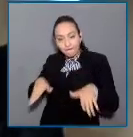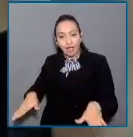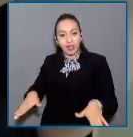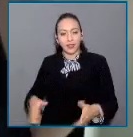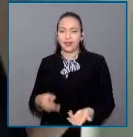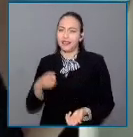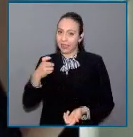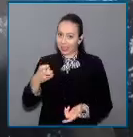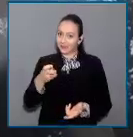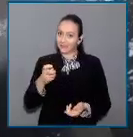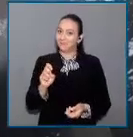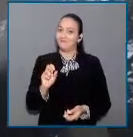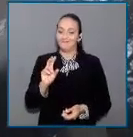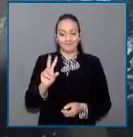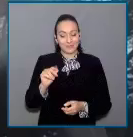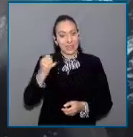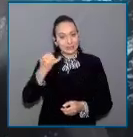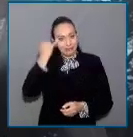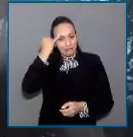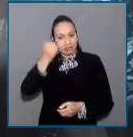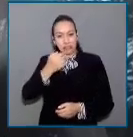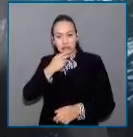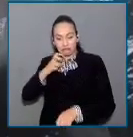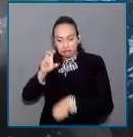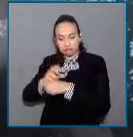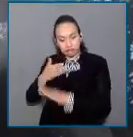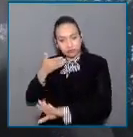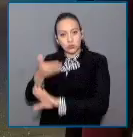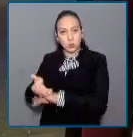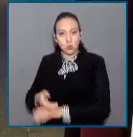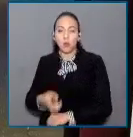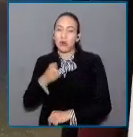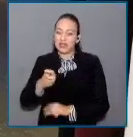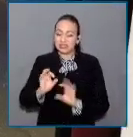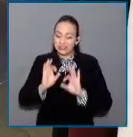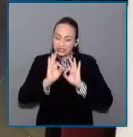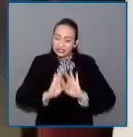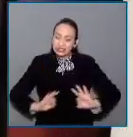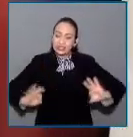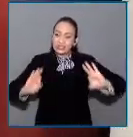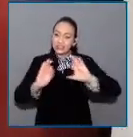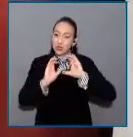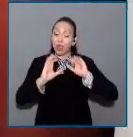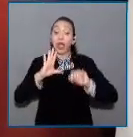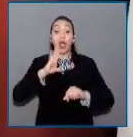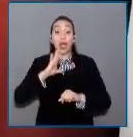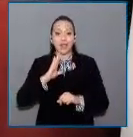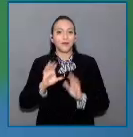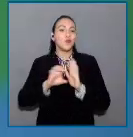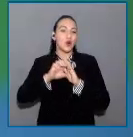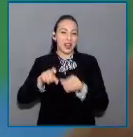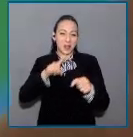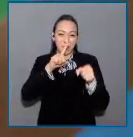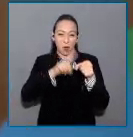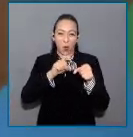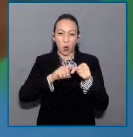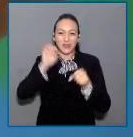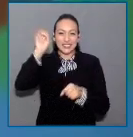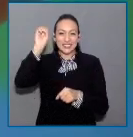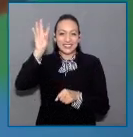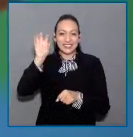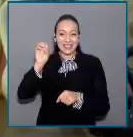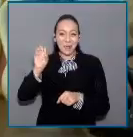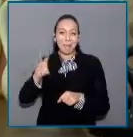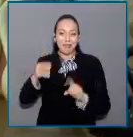posible detectarlos a través del semáforo LGBTI-fóbico, una herramienta didáctica y de diagnóstico que busca erradicar